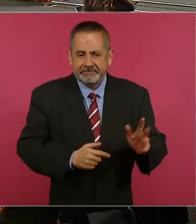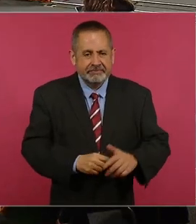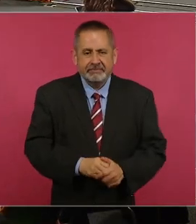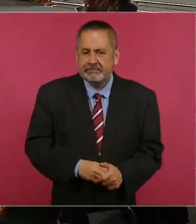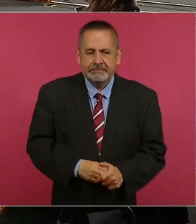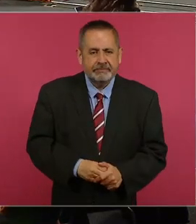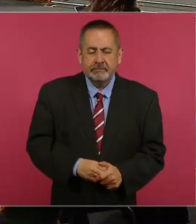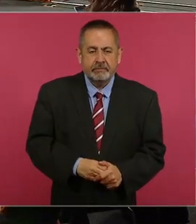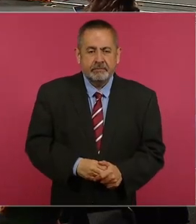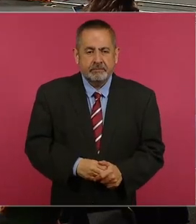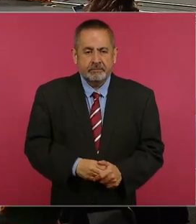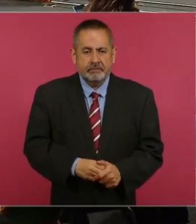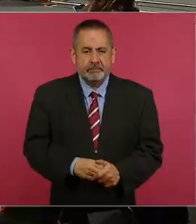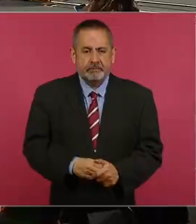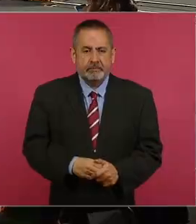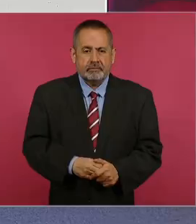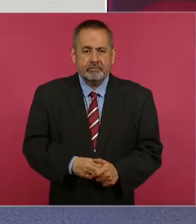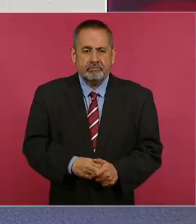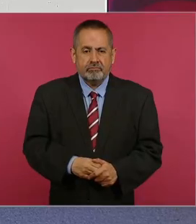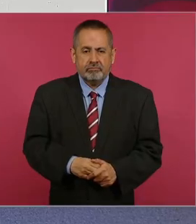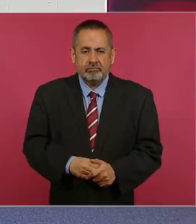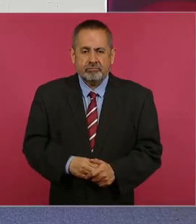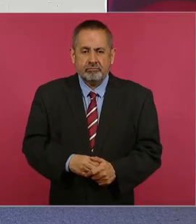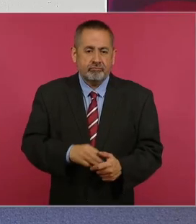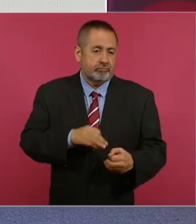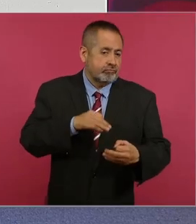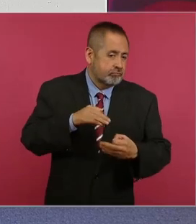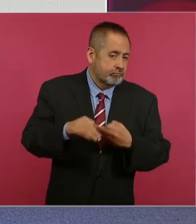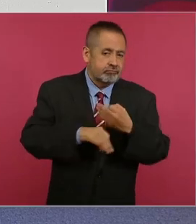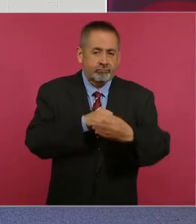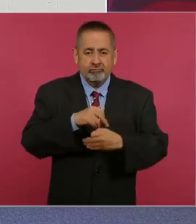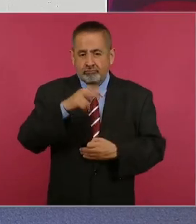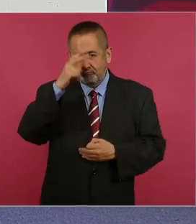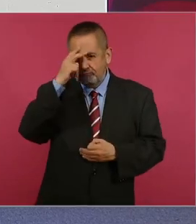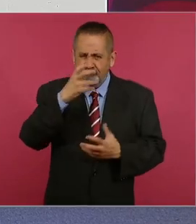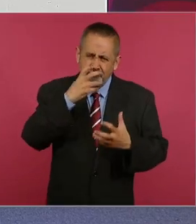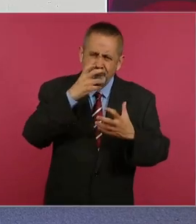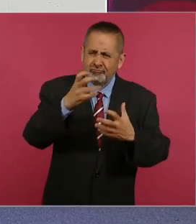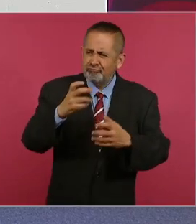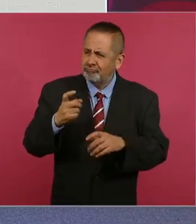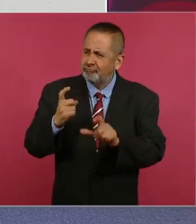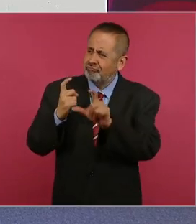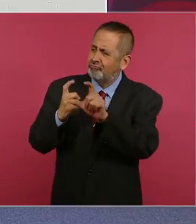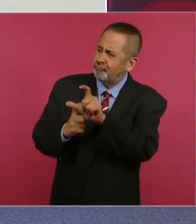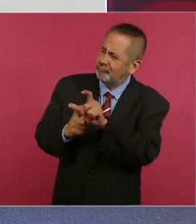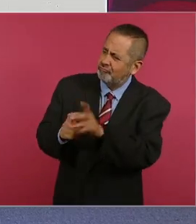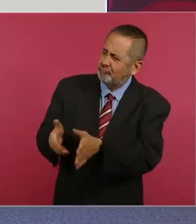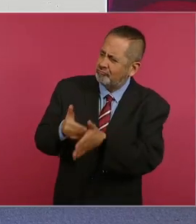Todos los mexicanos patriotas gritamos, ¡fuera el comunismo de México!